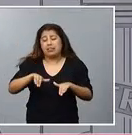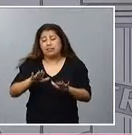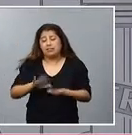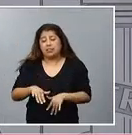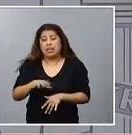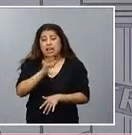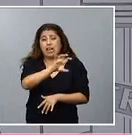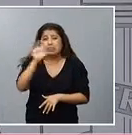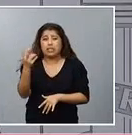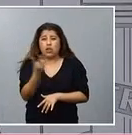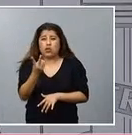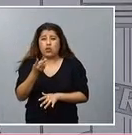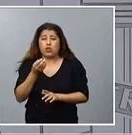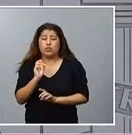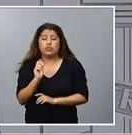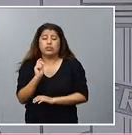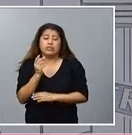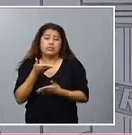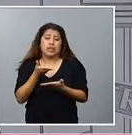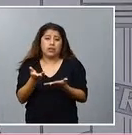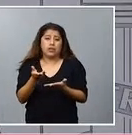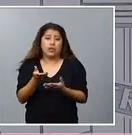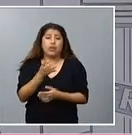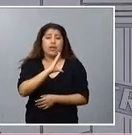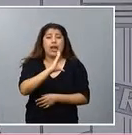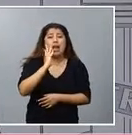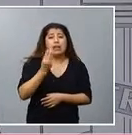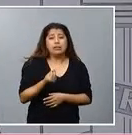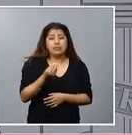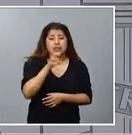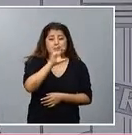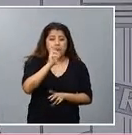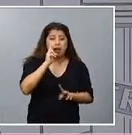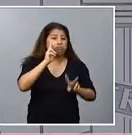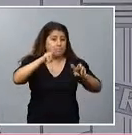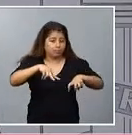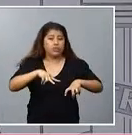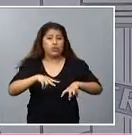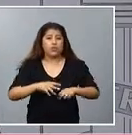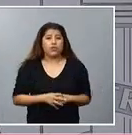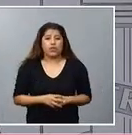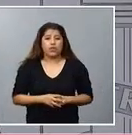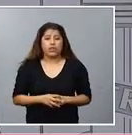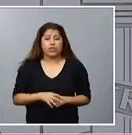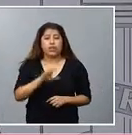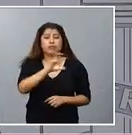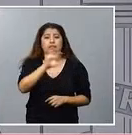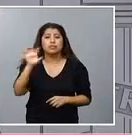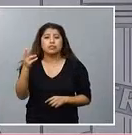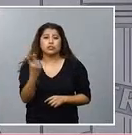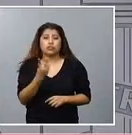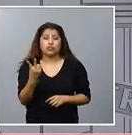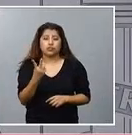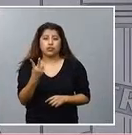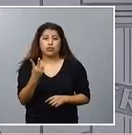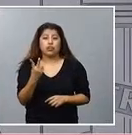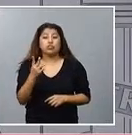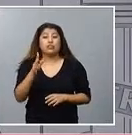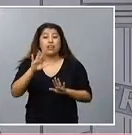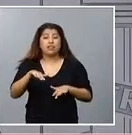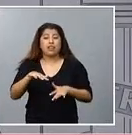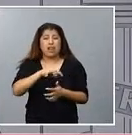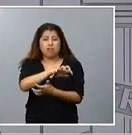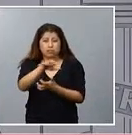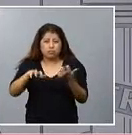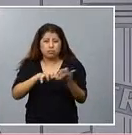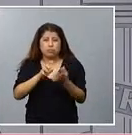el reconocimiento de Palestina como Estado. Porque solo a través de la solución de los 2 estados se podrá frenar la